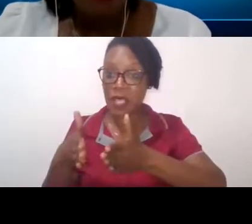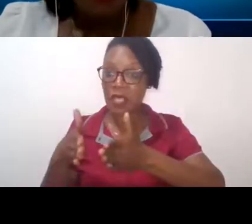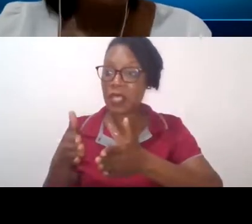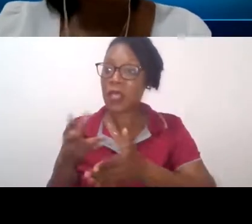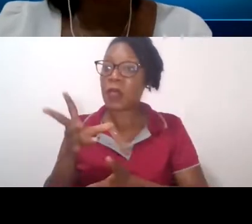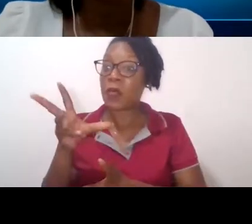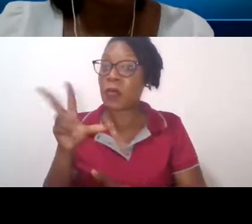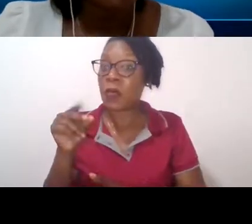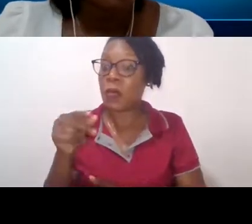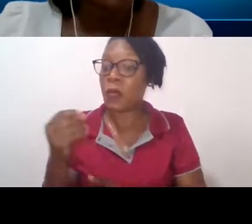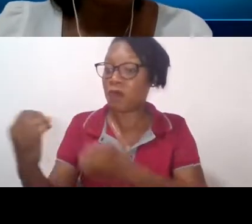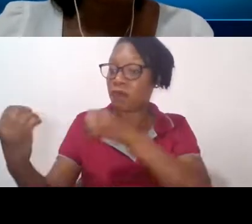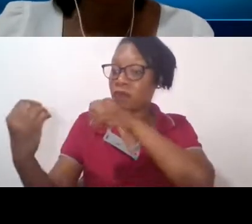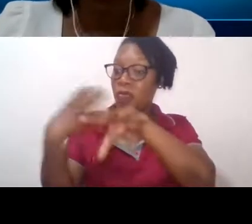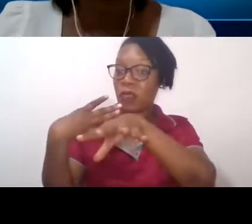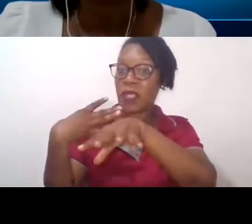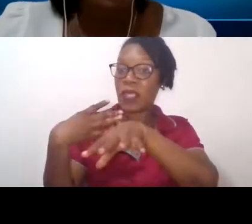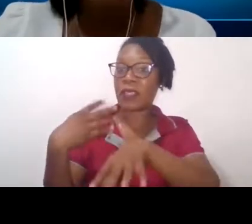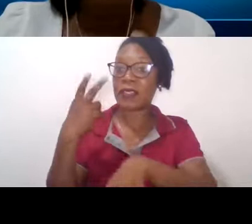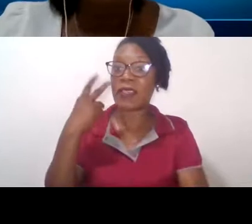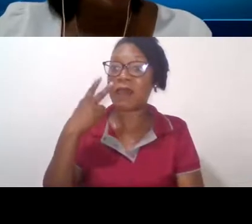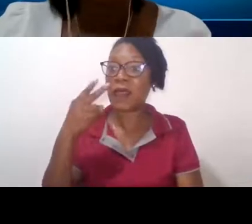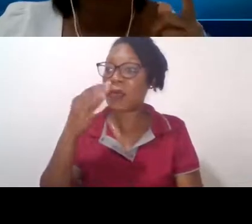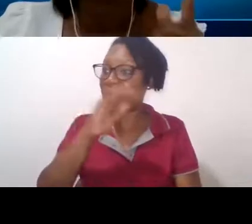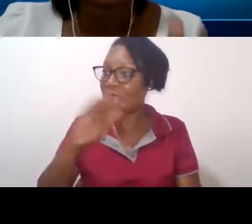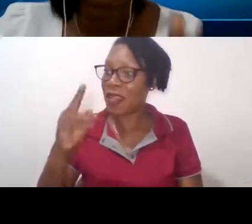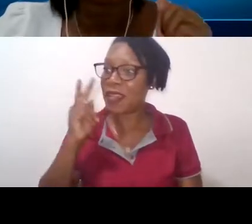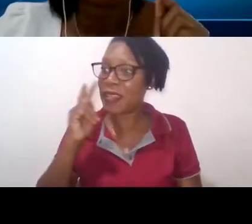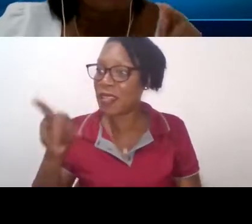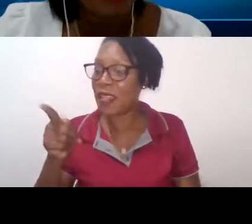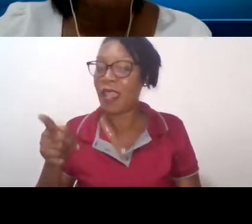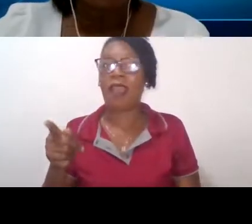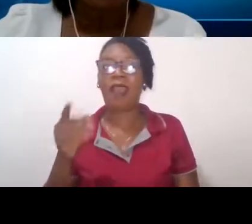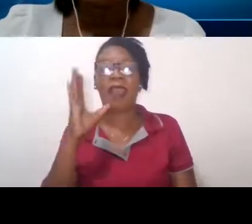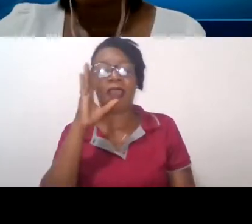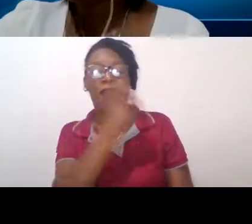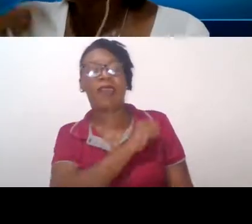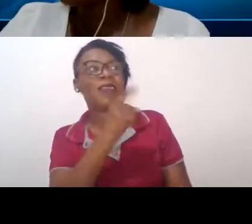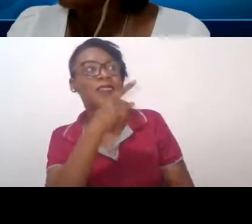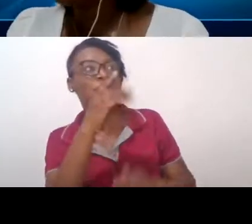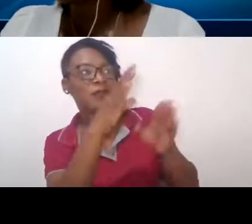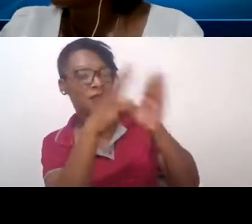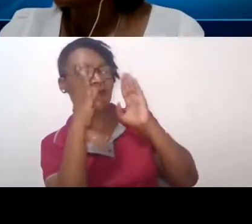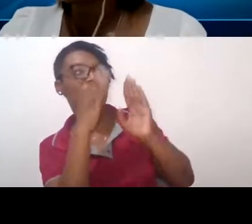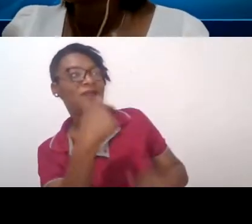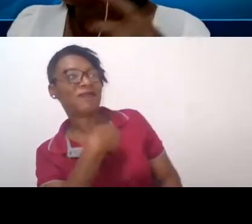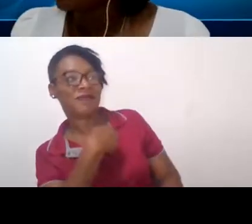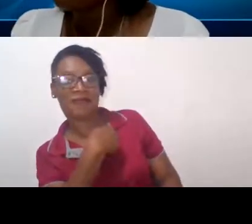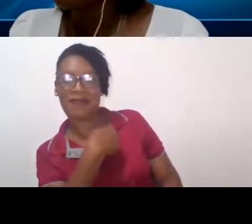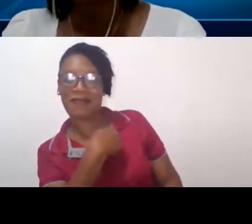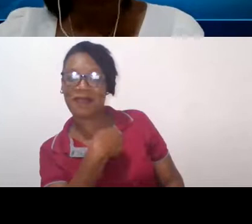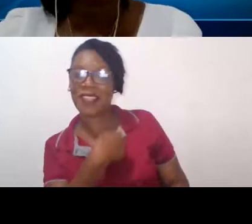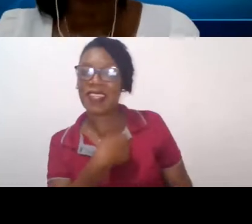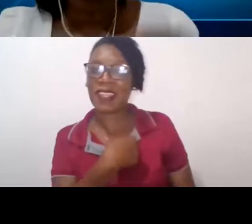verbal, se vio en la niña un cambio. ¿Por qué? Porque la toma en cuenta. Y seguía explicando, decía,